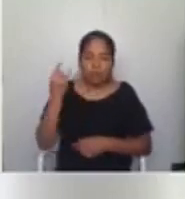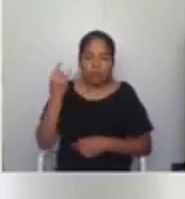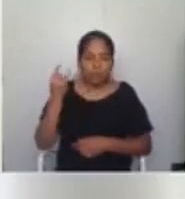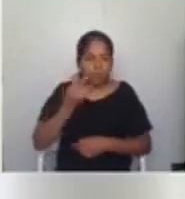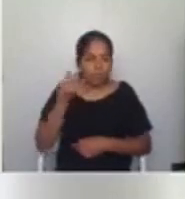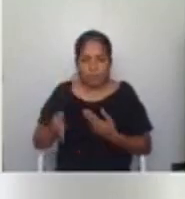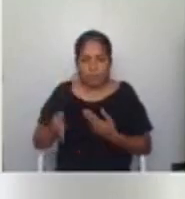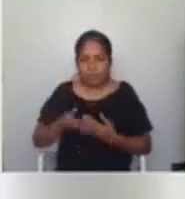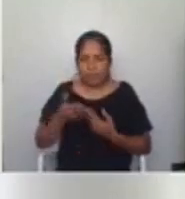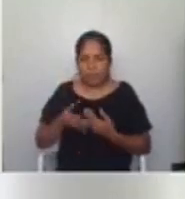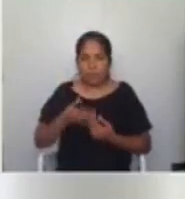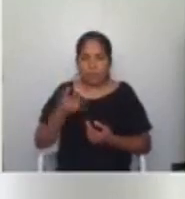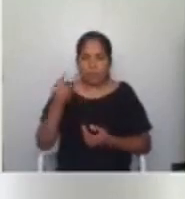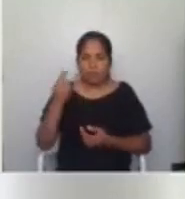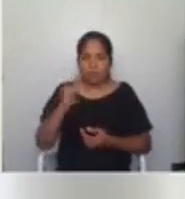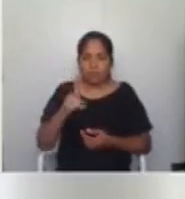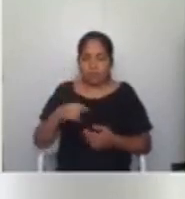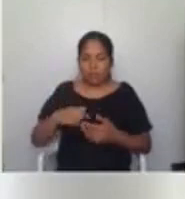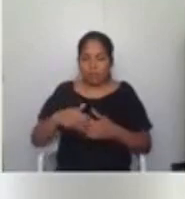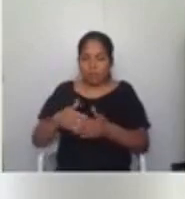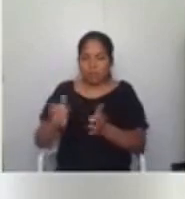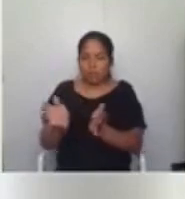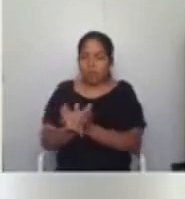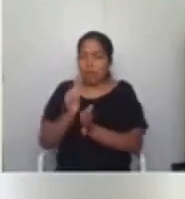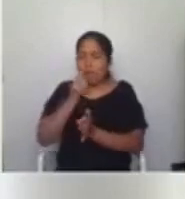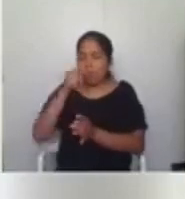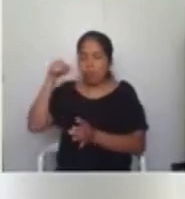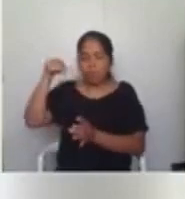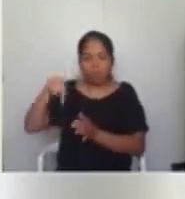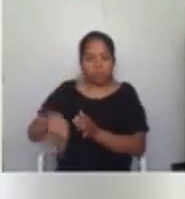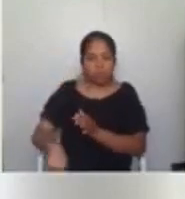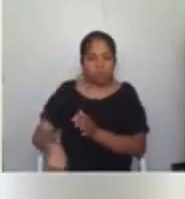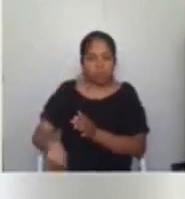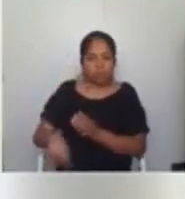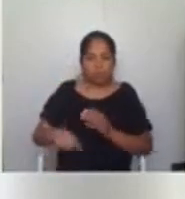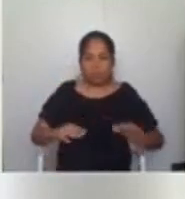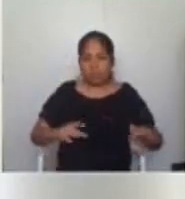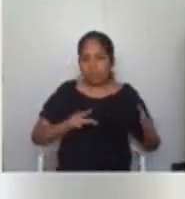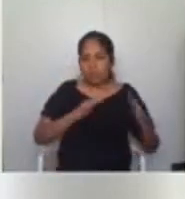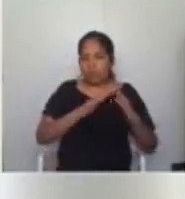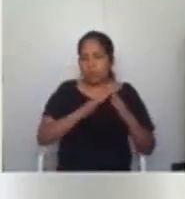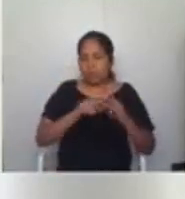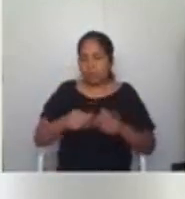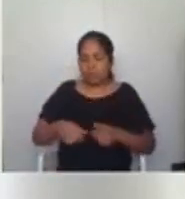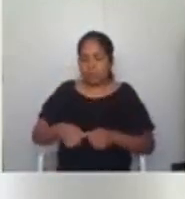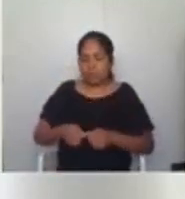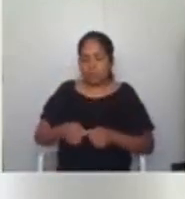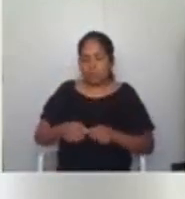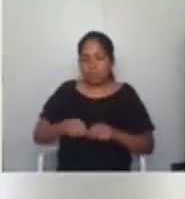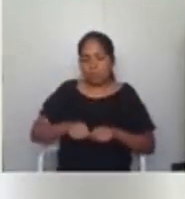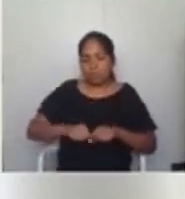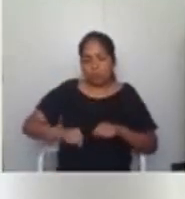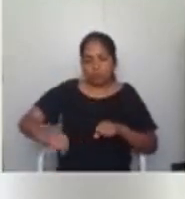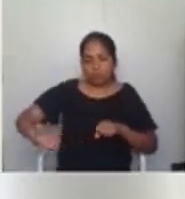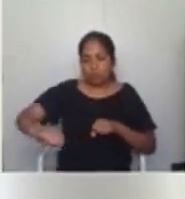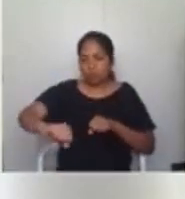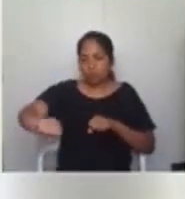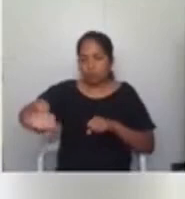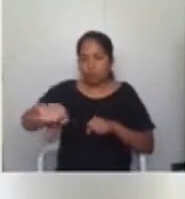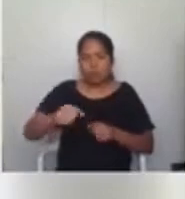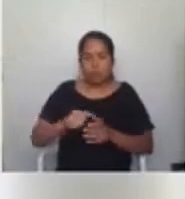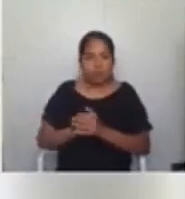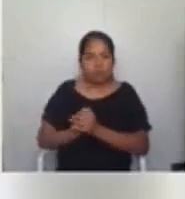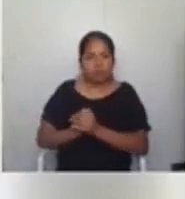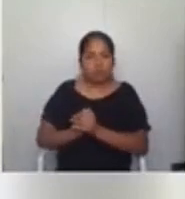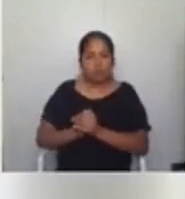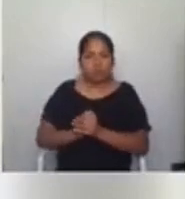de emergencia, es poner un tanque de agua abajo de la ladera del cerro, una manguera, un motor y tener un tanque